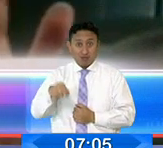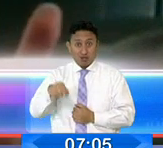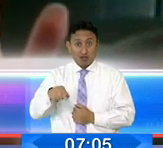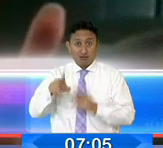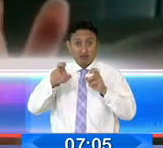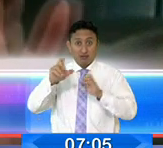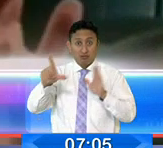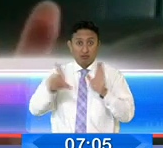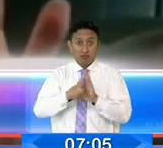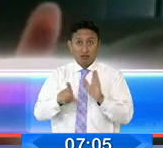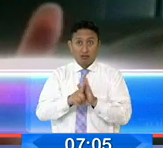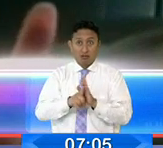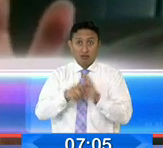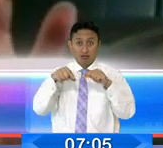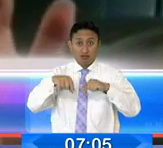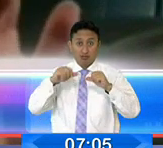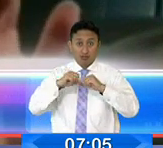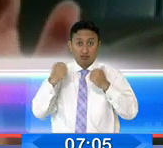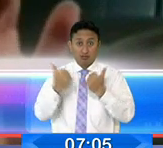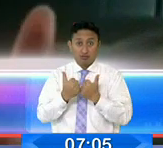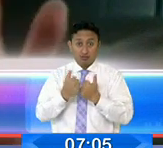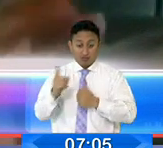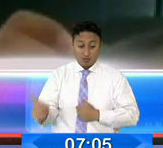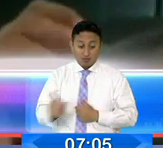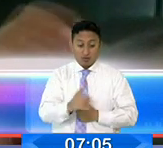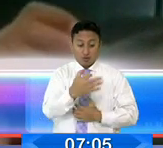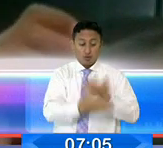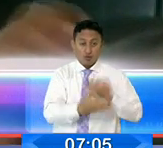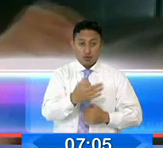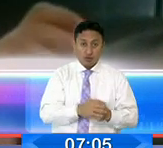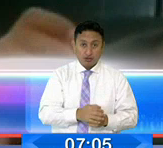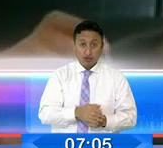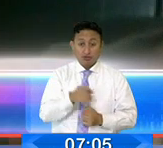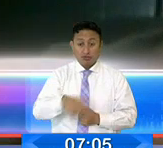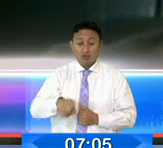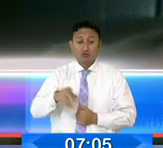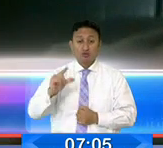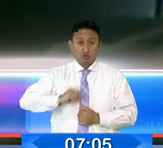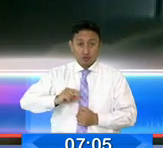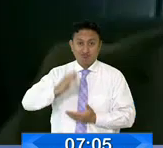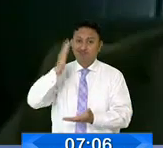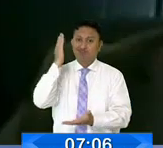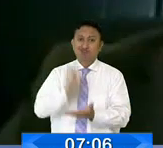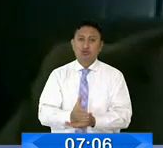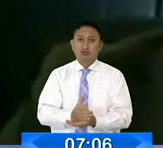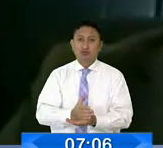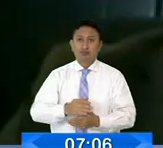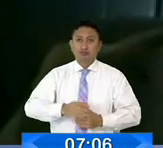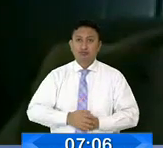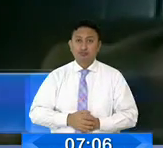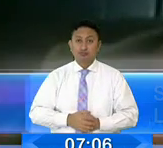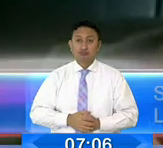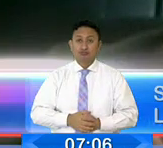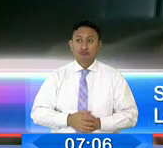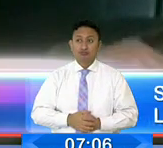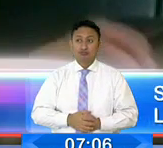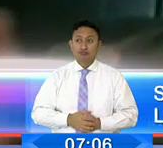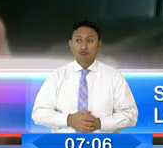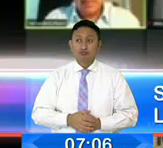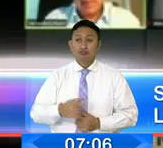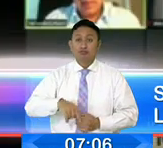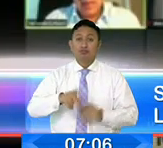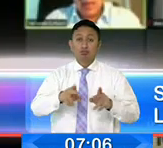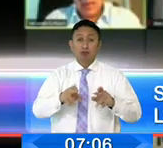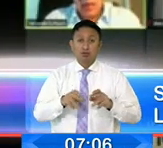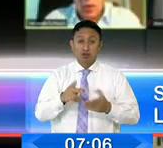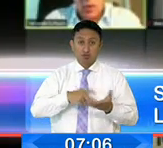de la ley, de que legisladores que están llamados a juicio deben de ser suspendidos en sus cargos. Una licencia sin sueldo.